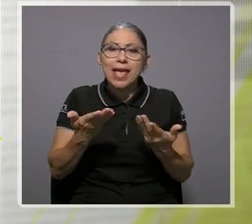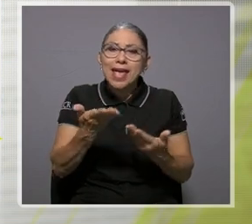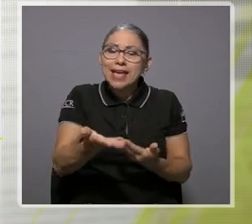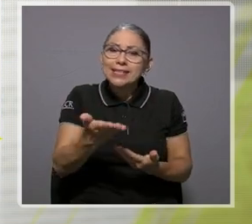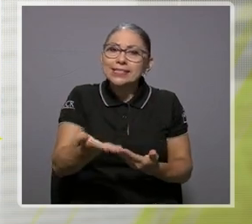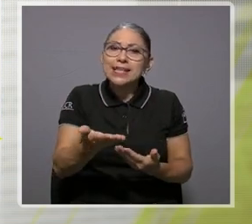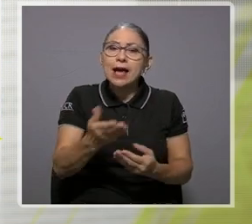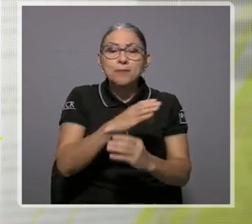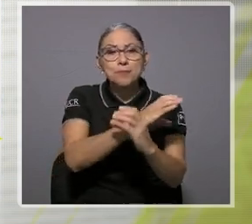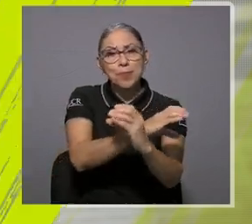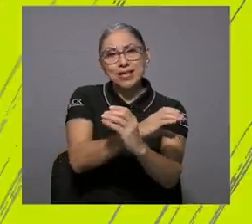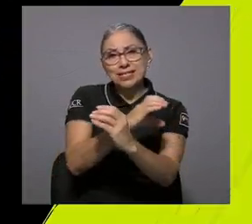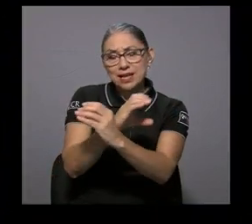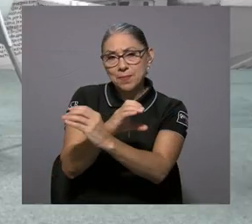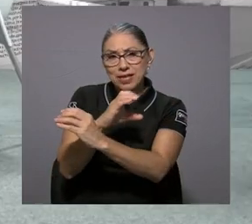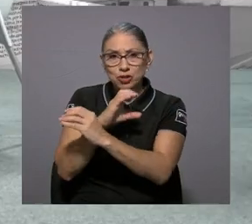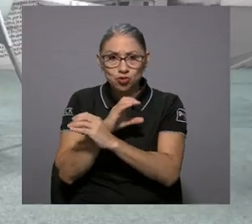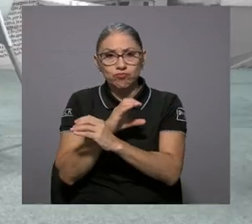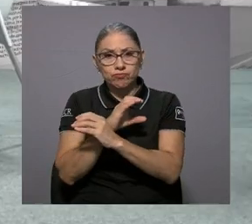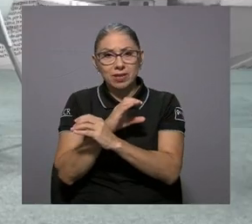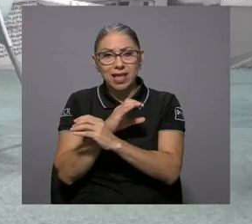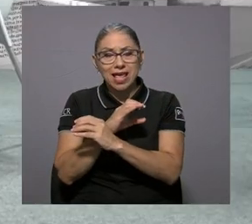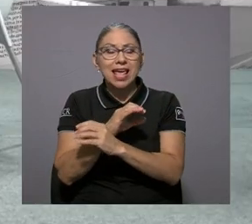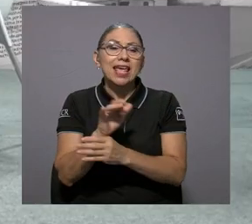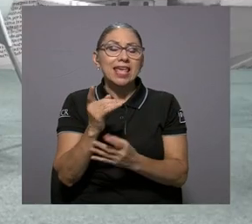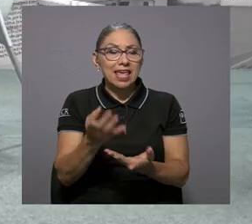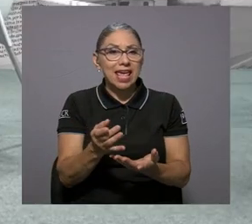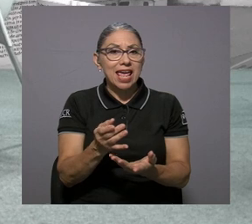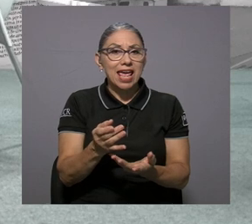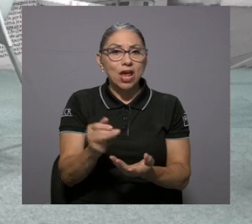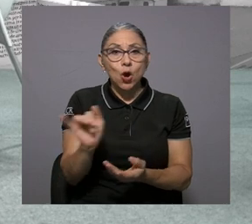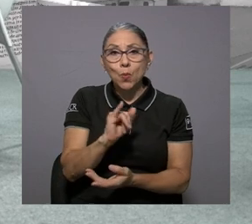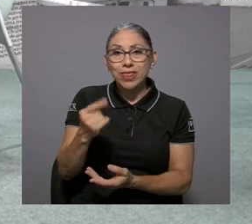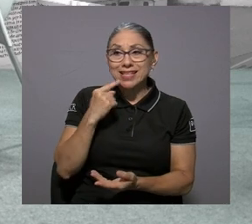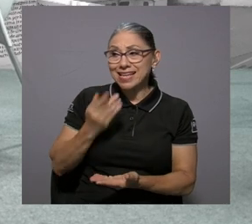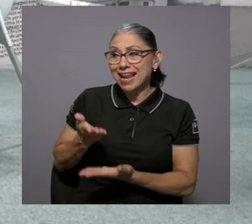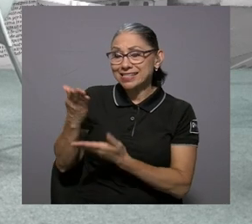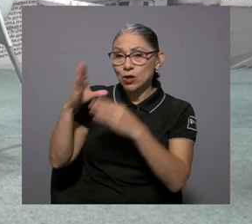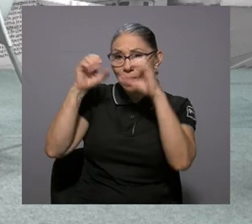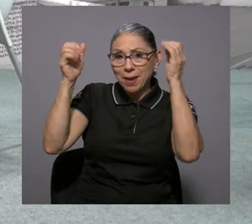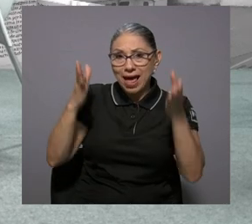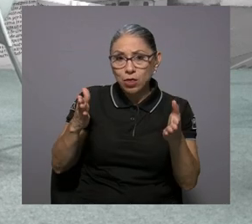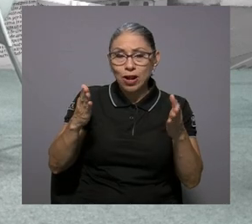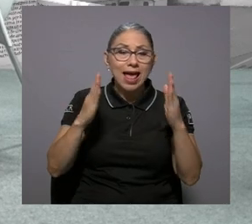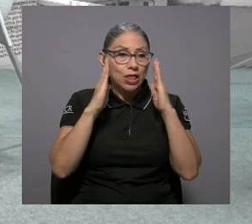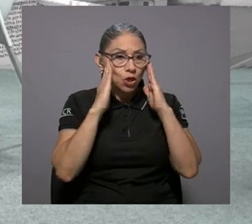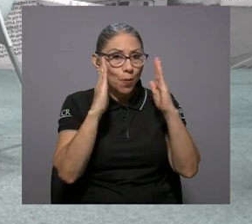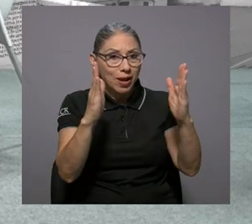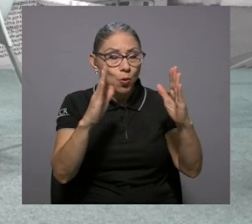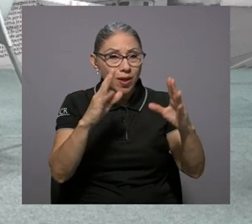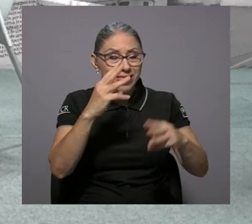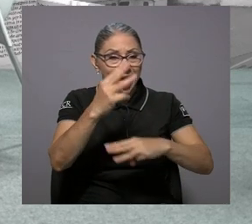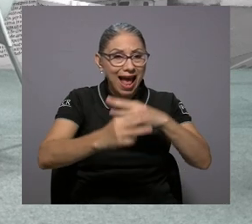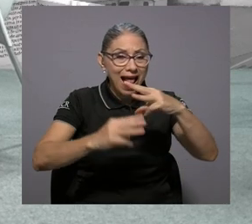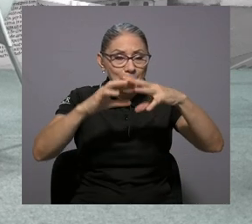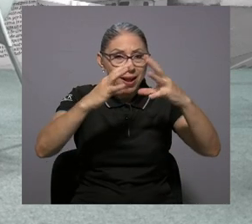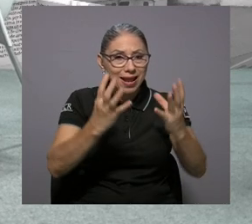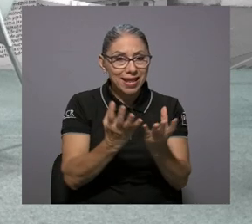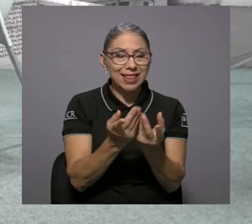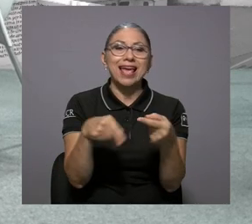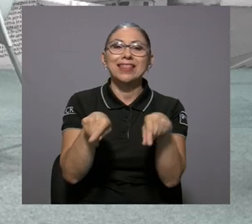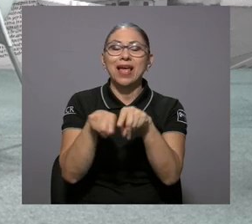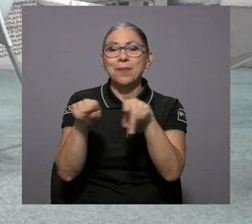esa preservación que toma en cuenta, como decía bien la señora embajadora, tanto el planeta como las